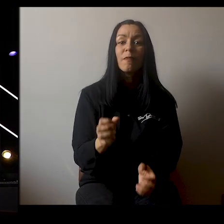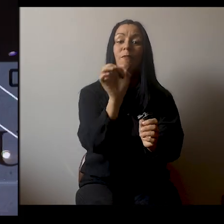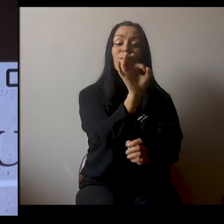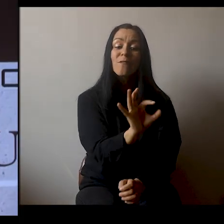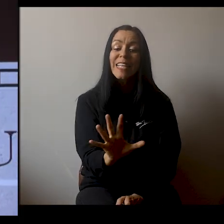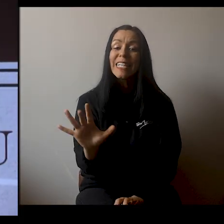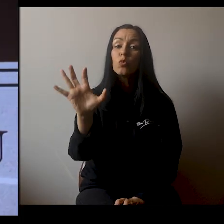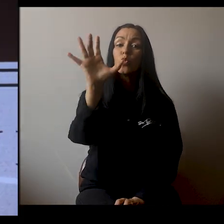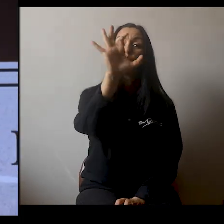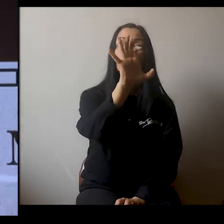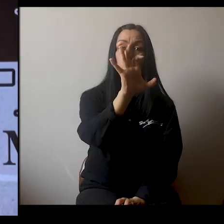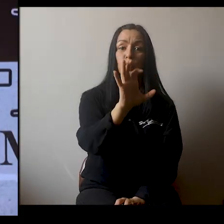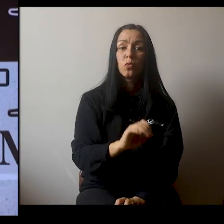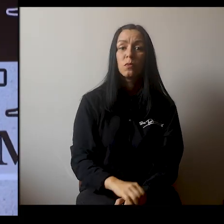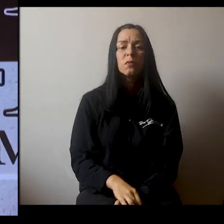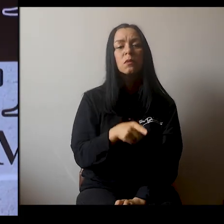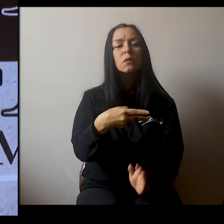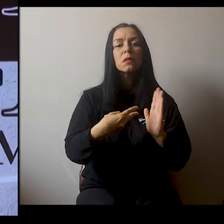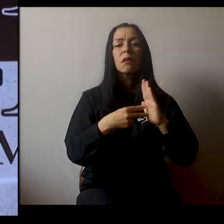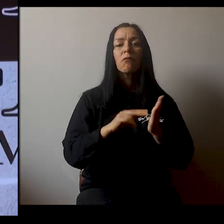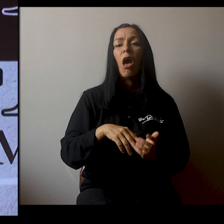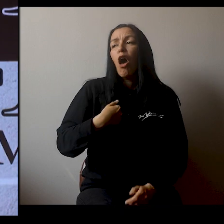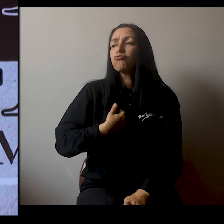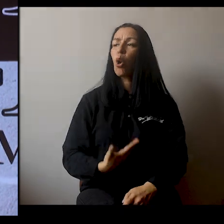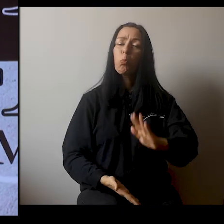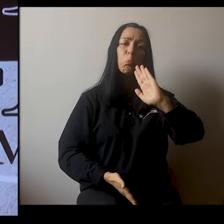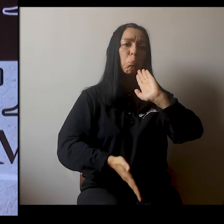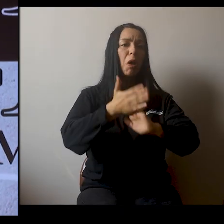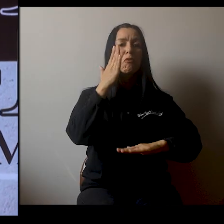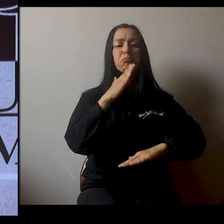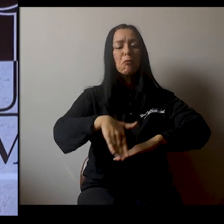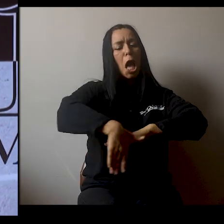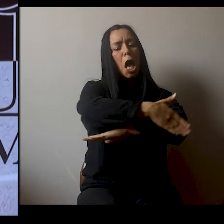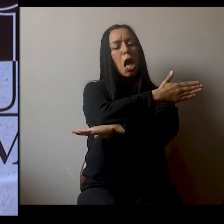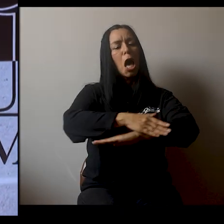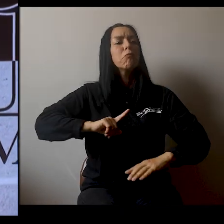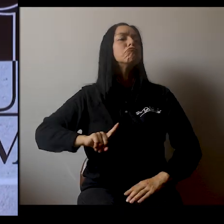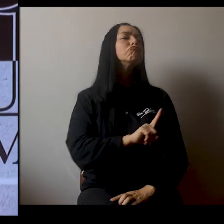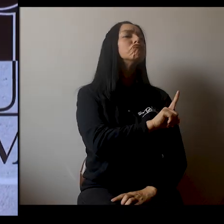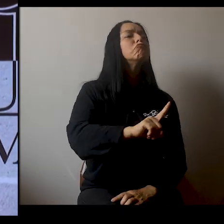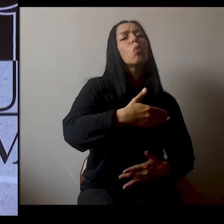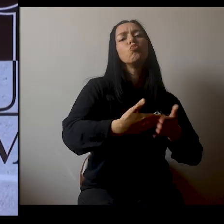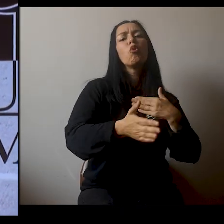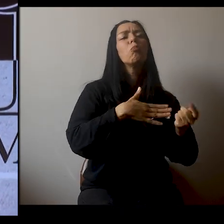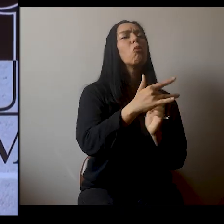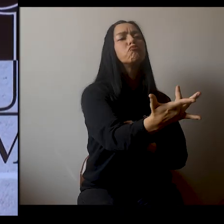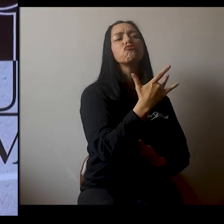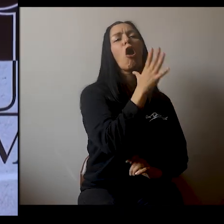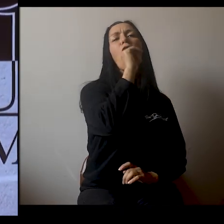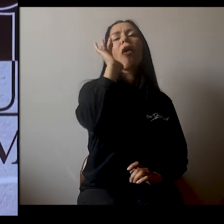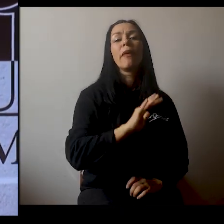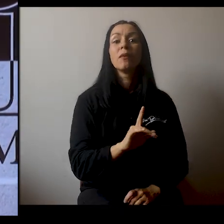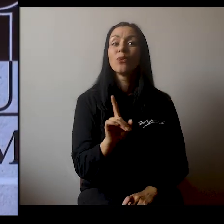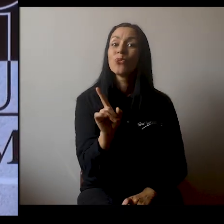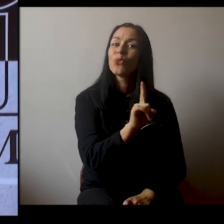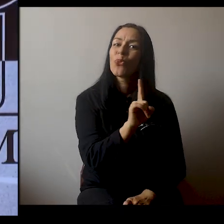presente con este virus. No podemos exponernos a las